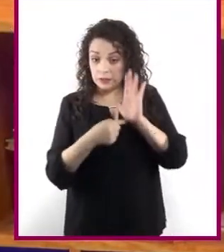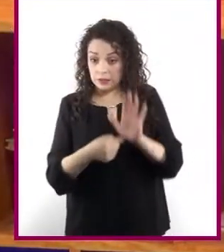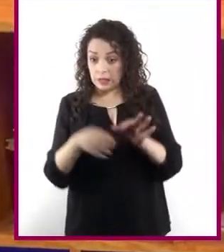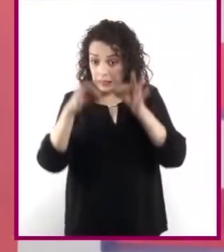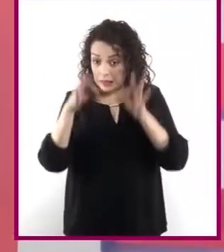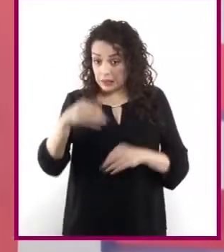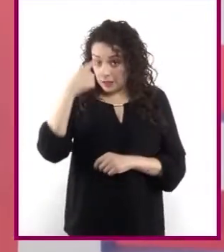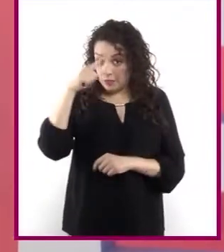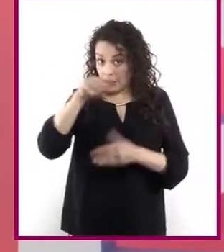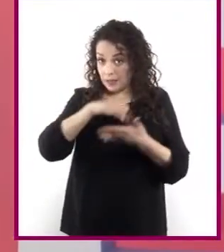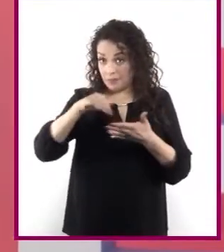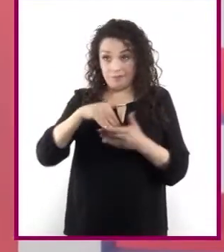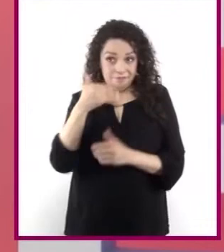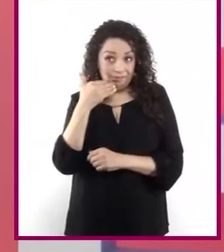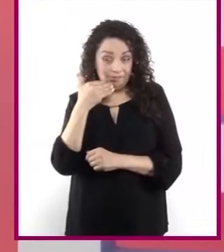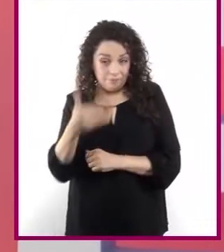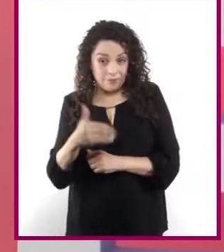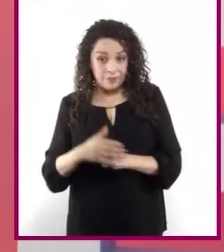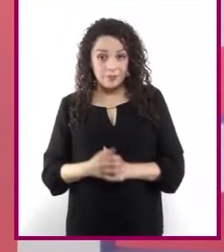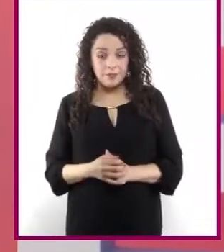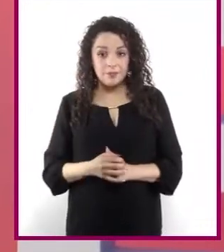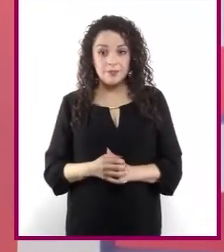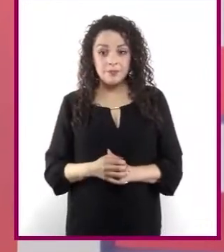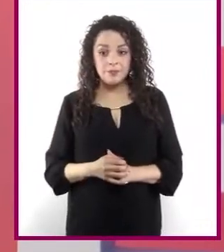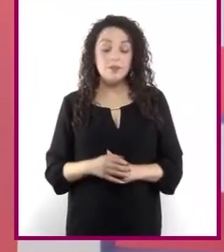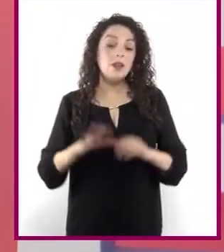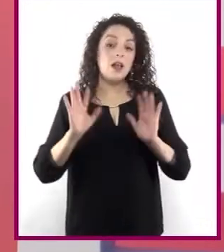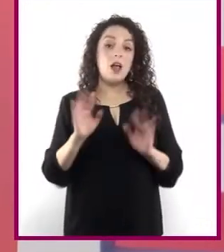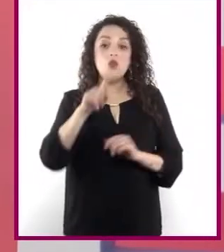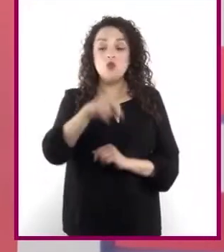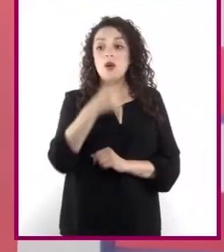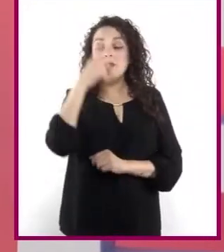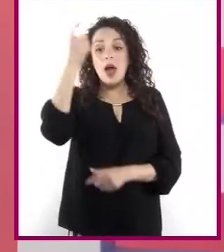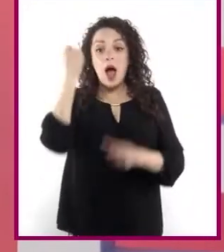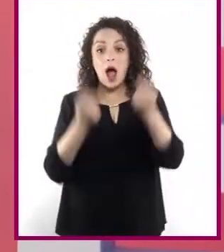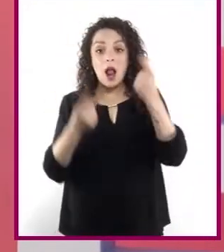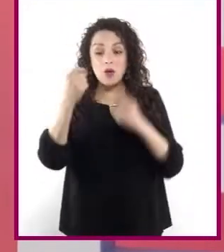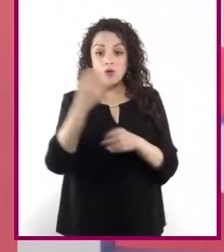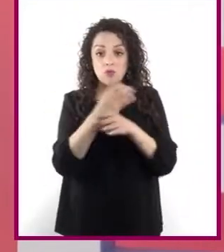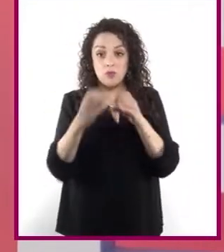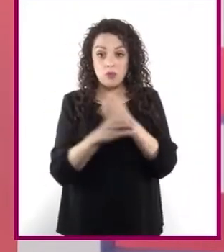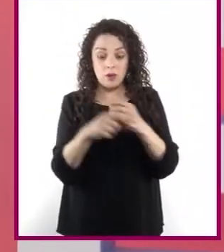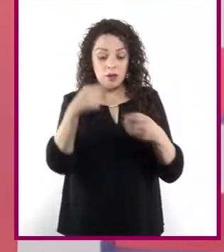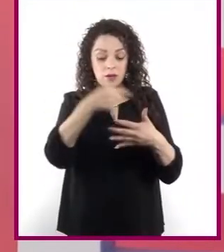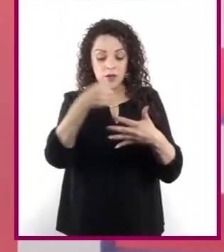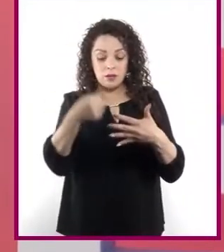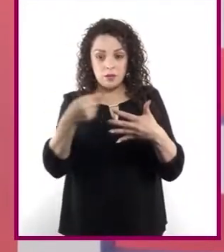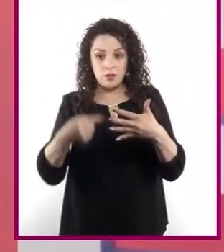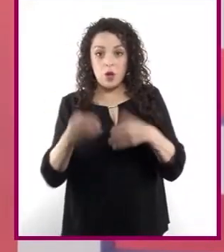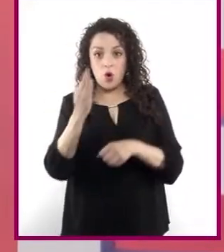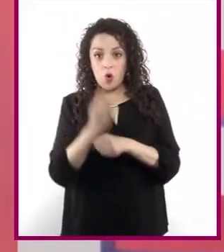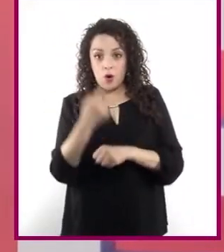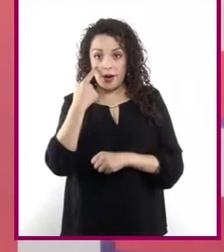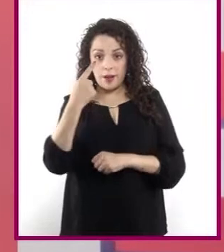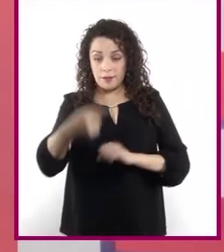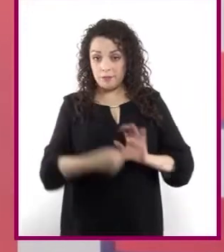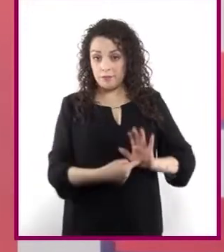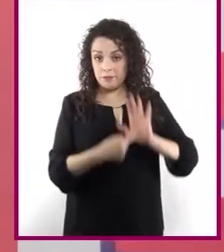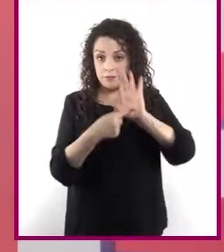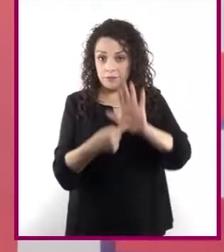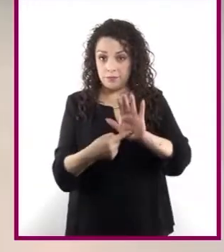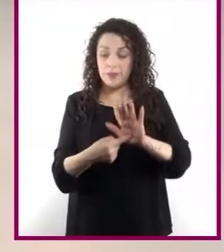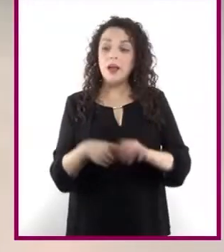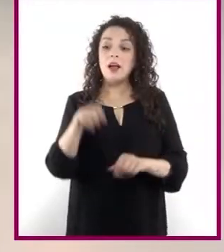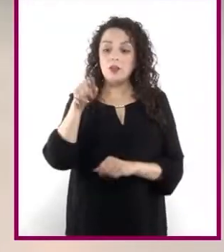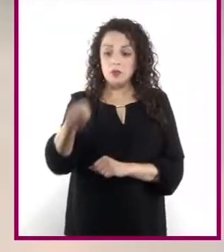bien. Bueno, si le señalaste algunos de los aspectos que mostraré a continuación, seguro